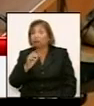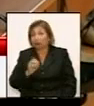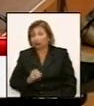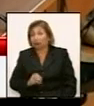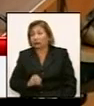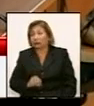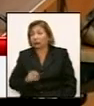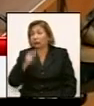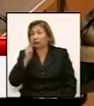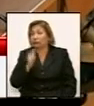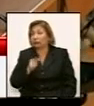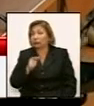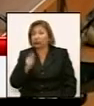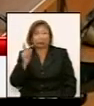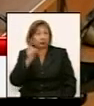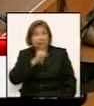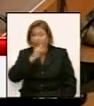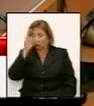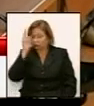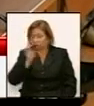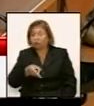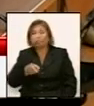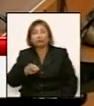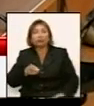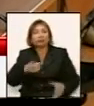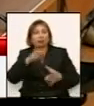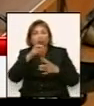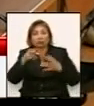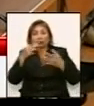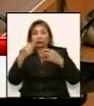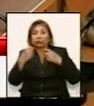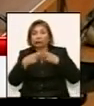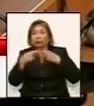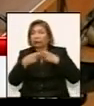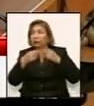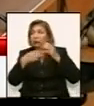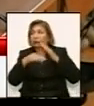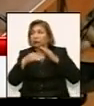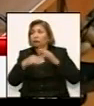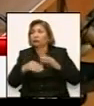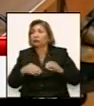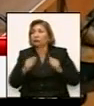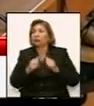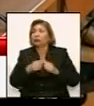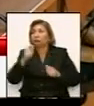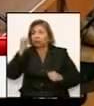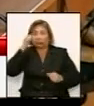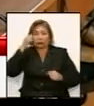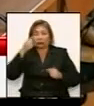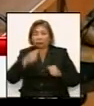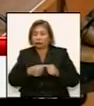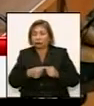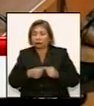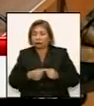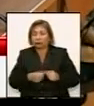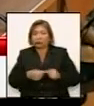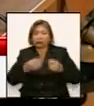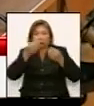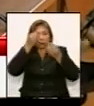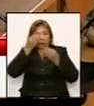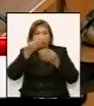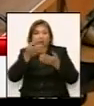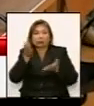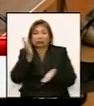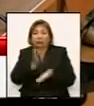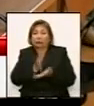un agravante en el delito que es cuando la difusión se da por Internet. Es importante también recordar que la difusión que el delito